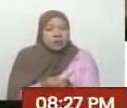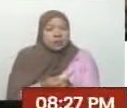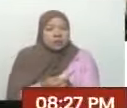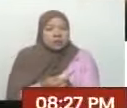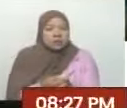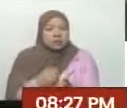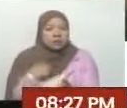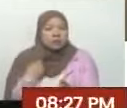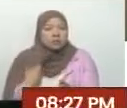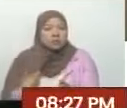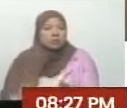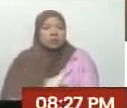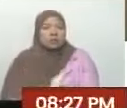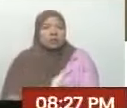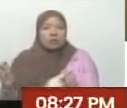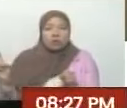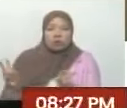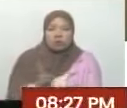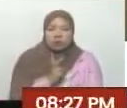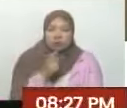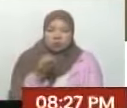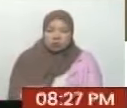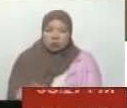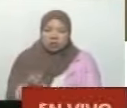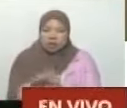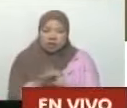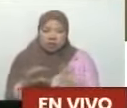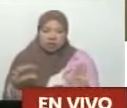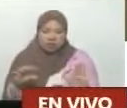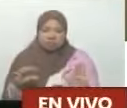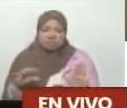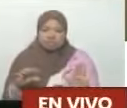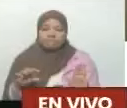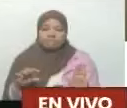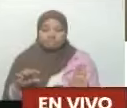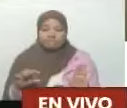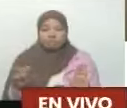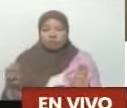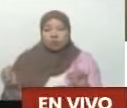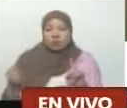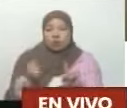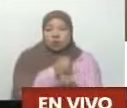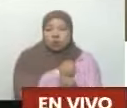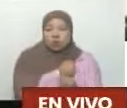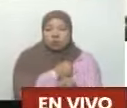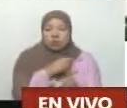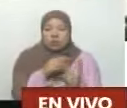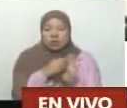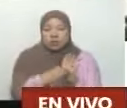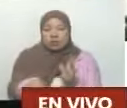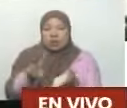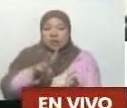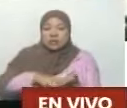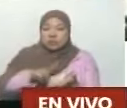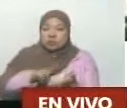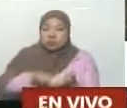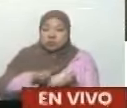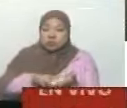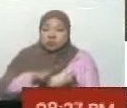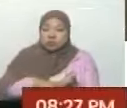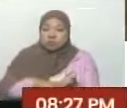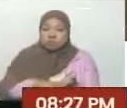social, violaban ese artículo, violaban ese ejercicio del seguro social. Hoy estamos entonces